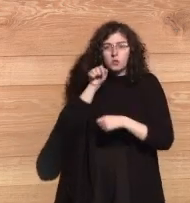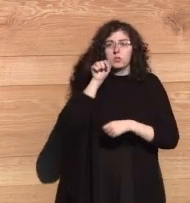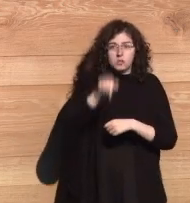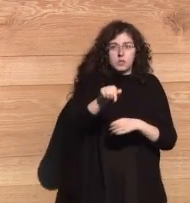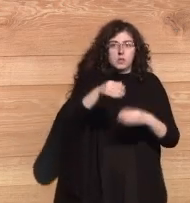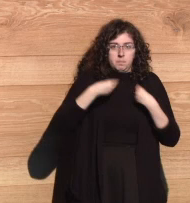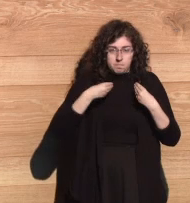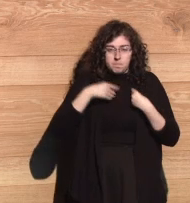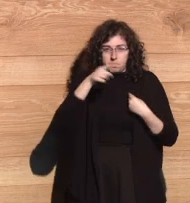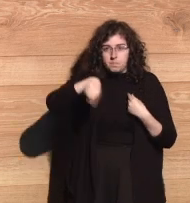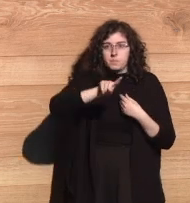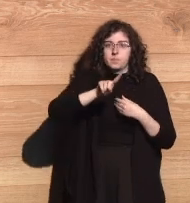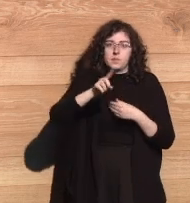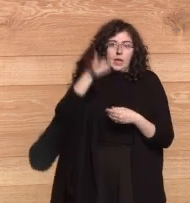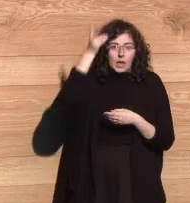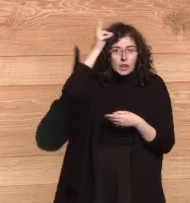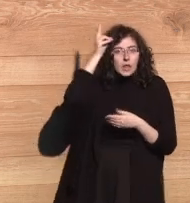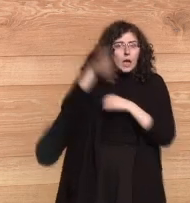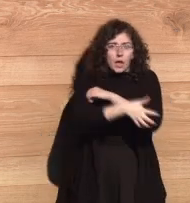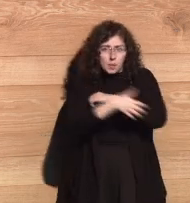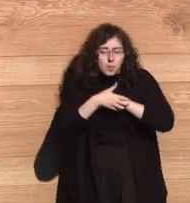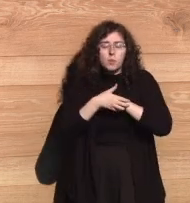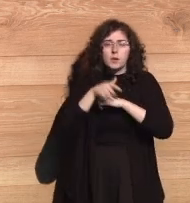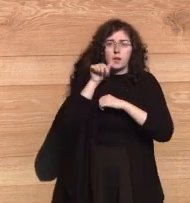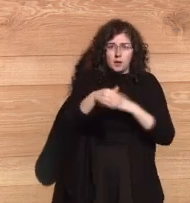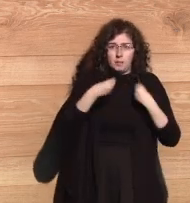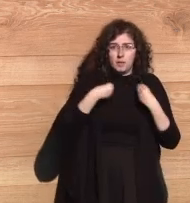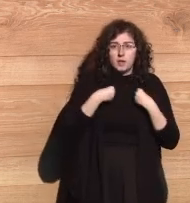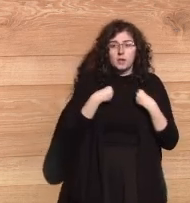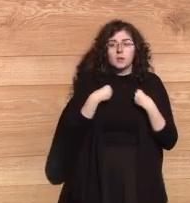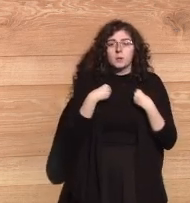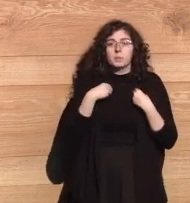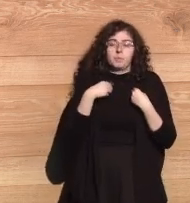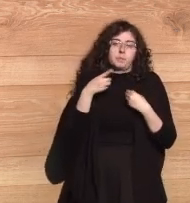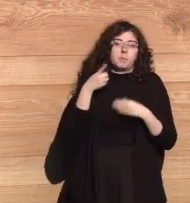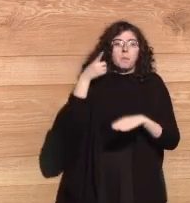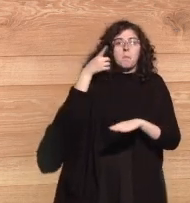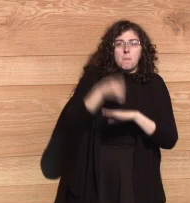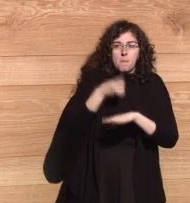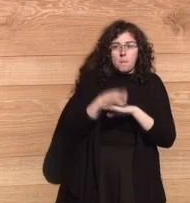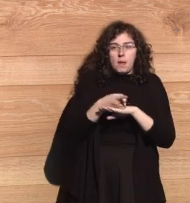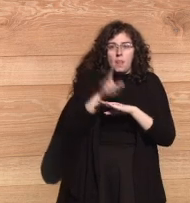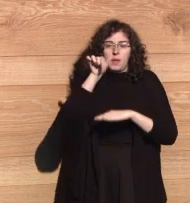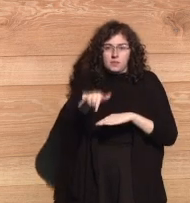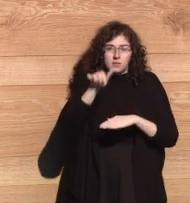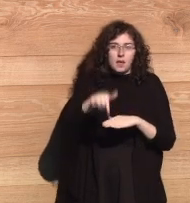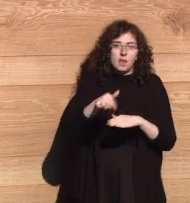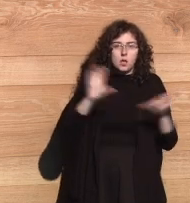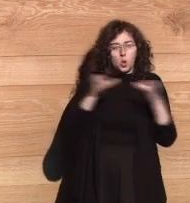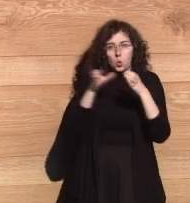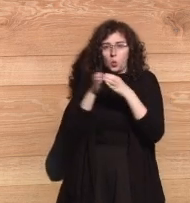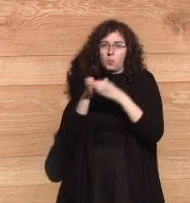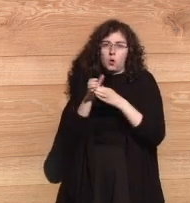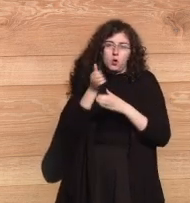pobre. Todo dominado por los grupos de narcotráfico que ahí plantan papola, ¿no? Para hacer el